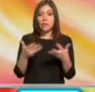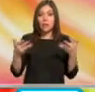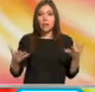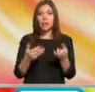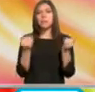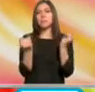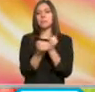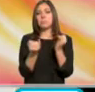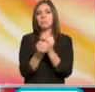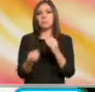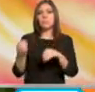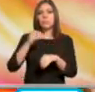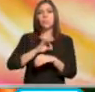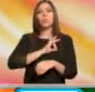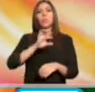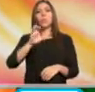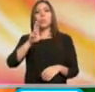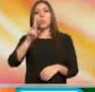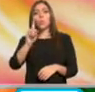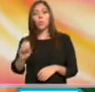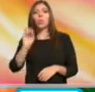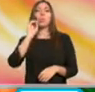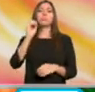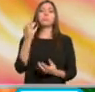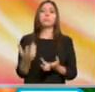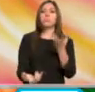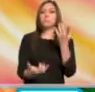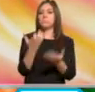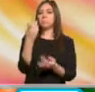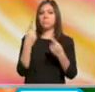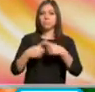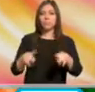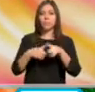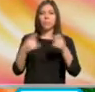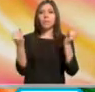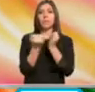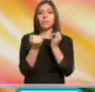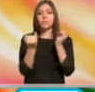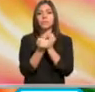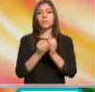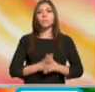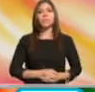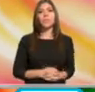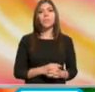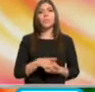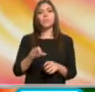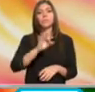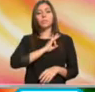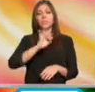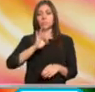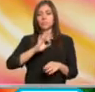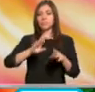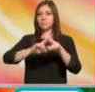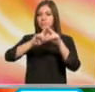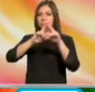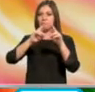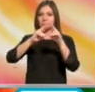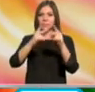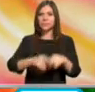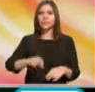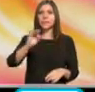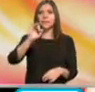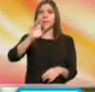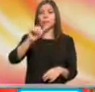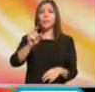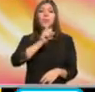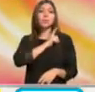incluso en crudo o en cocido. Uy, qué rico. Importante también mencionar, podemos destruir la fibra. O sea, no nada más por